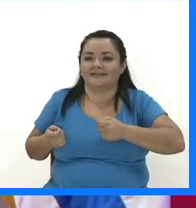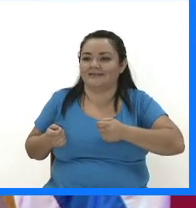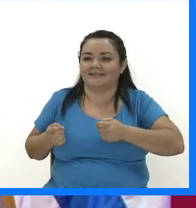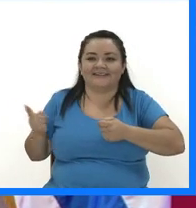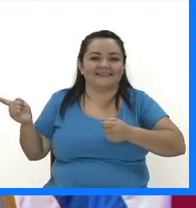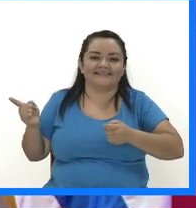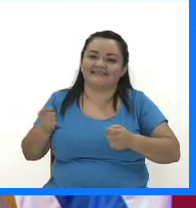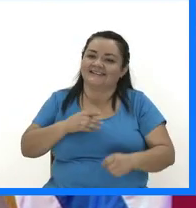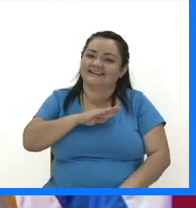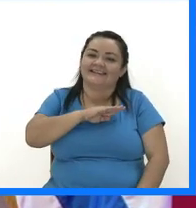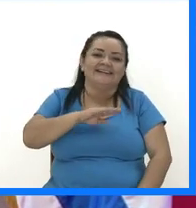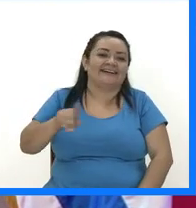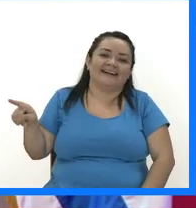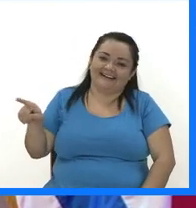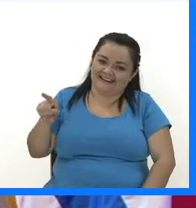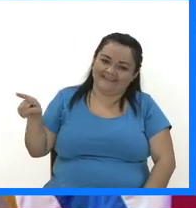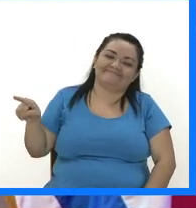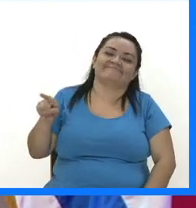que